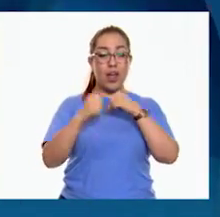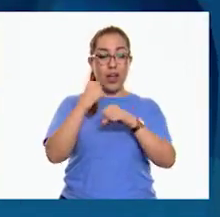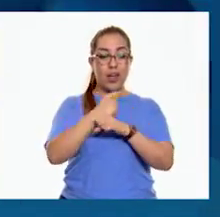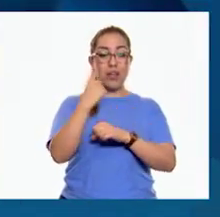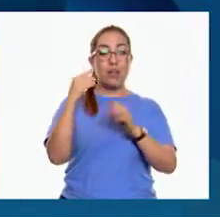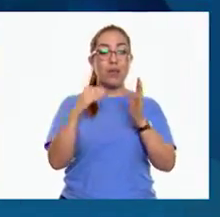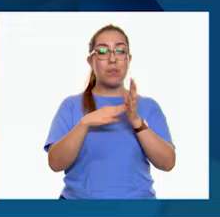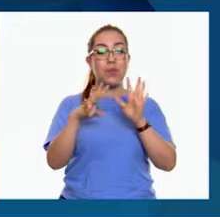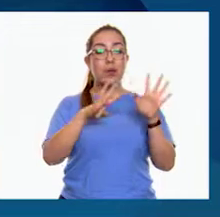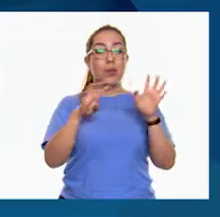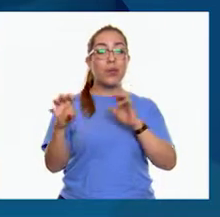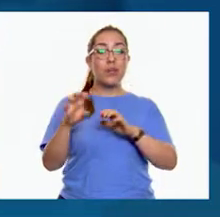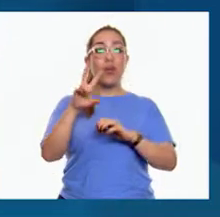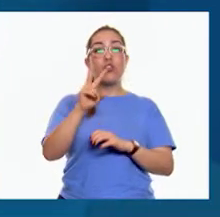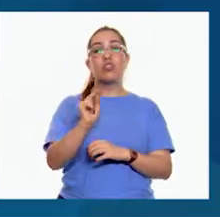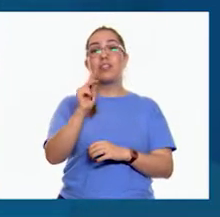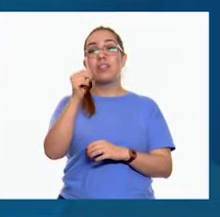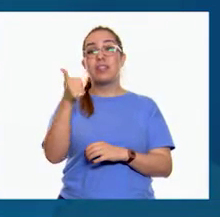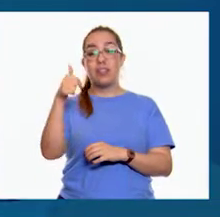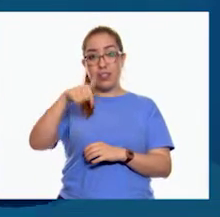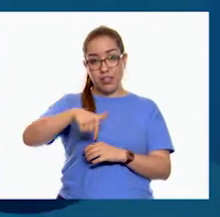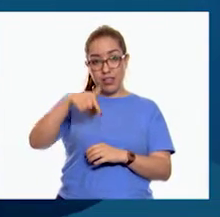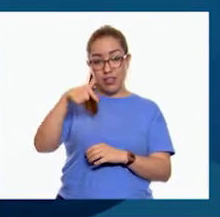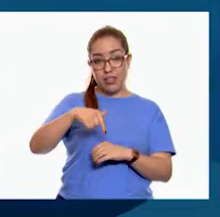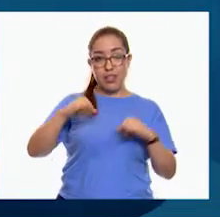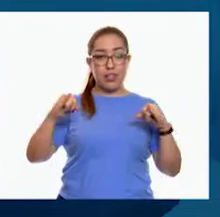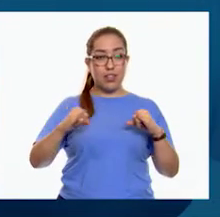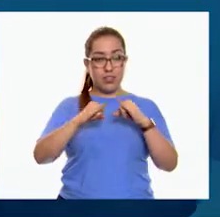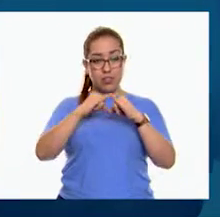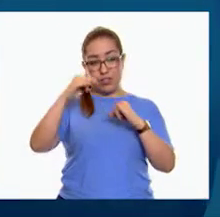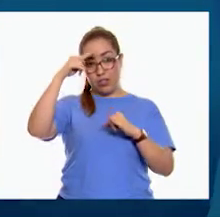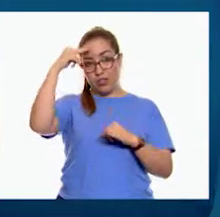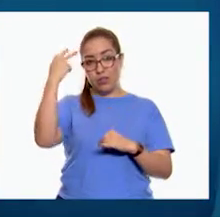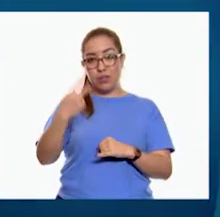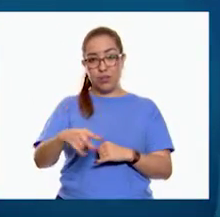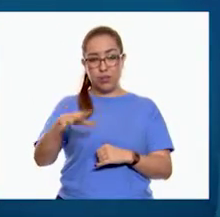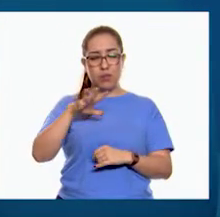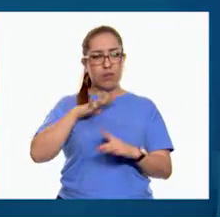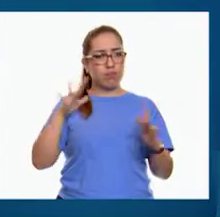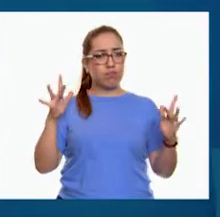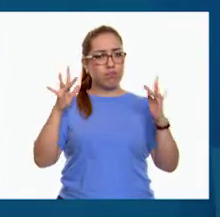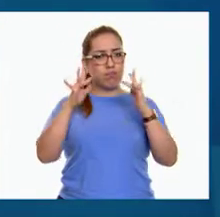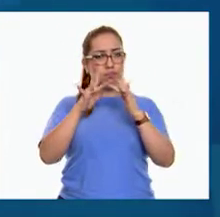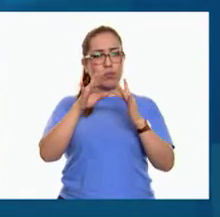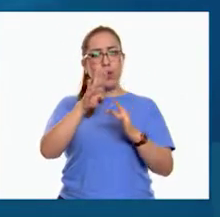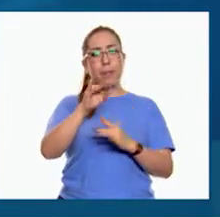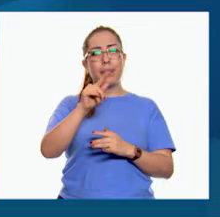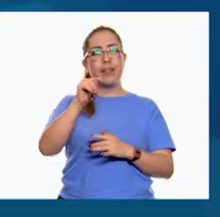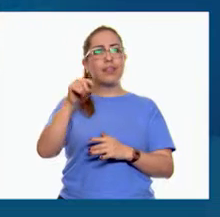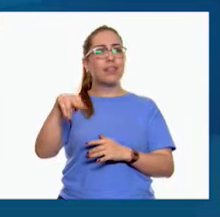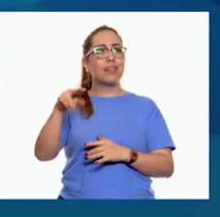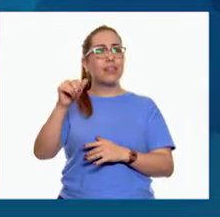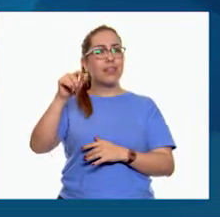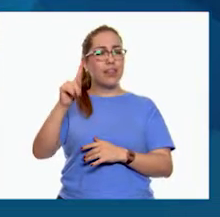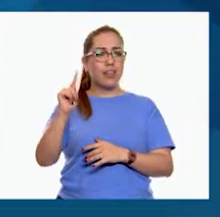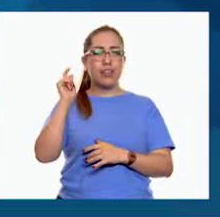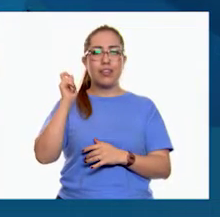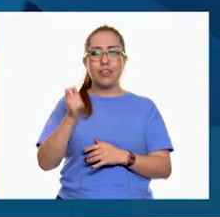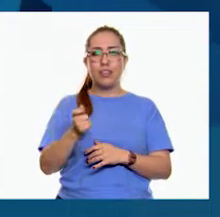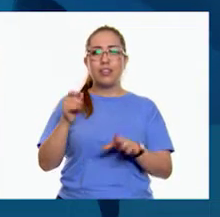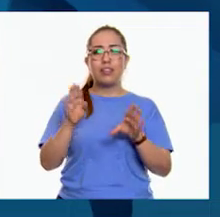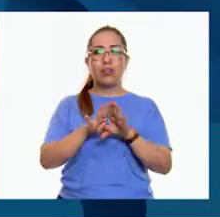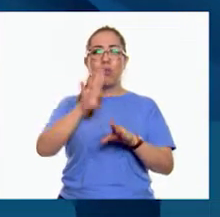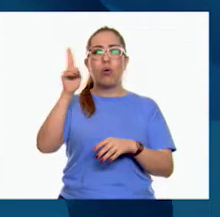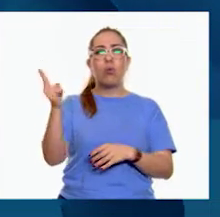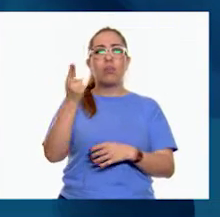cuando un Instituto Tecnológico de México logró integrarse a la BitNet, una red que fue inventada para conectar a las universidades entre sí